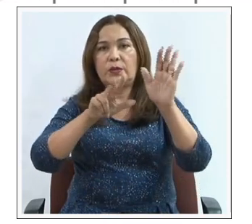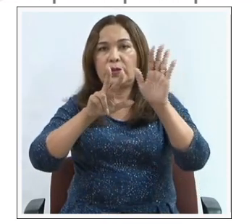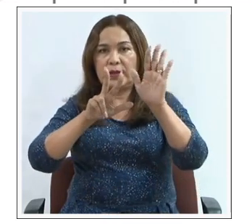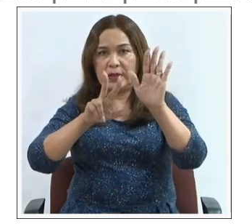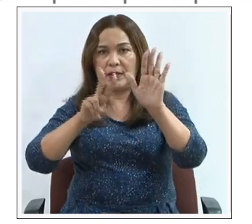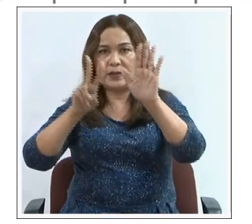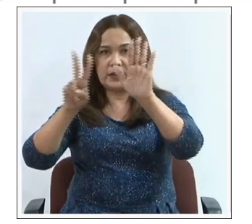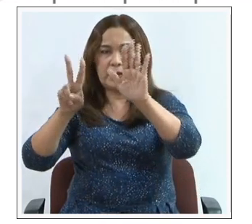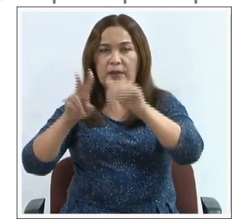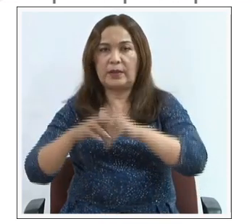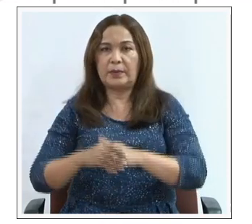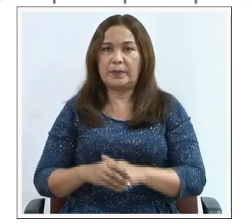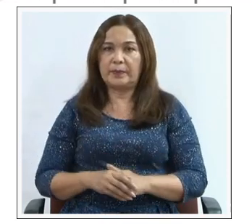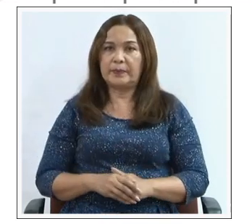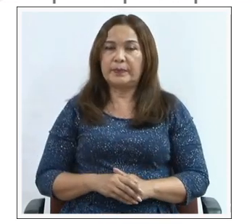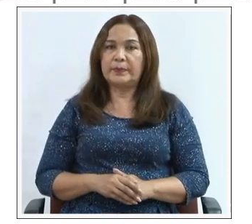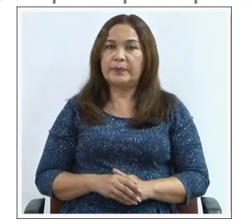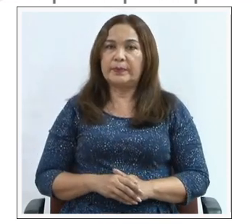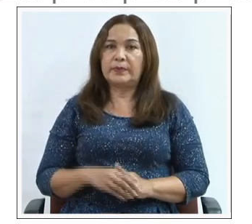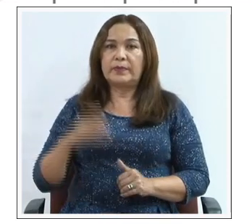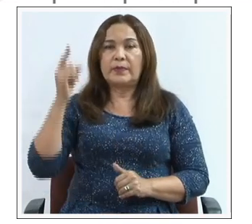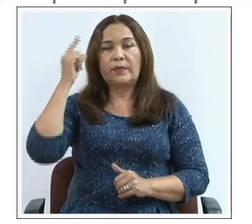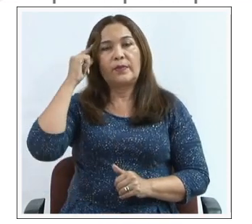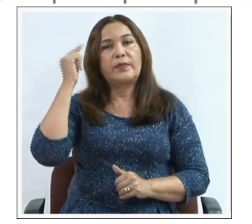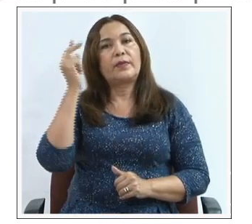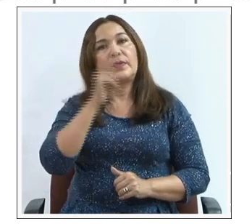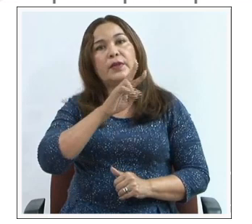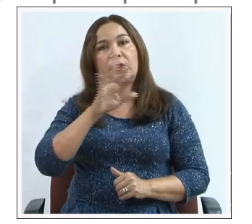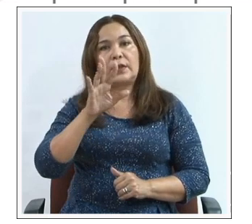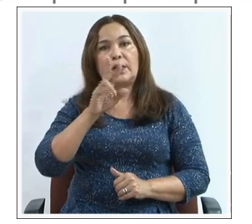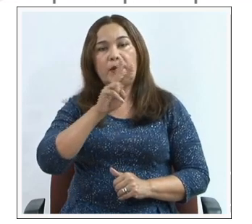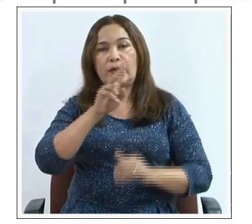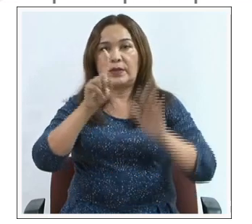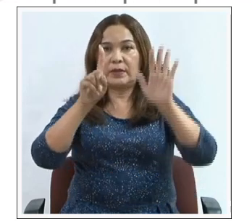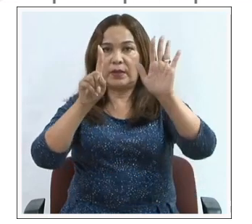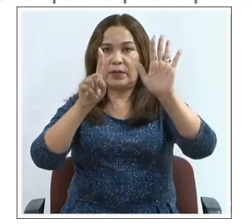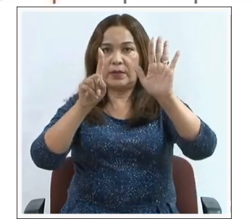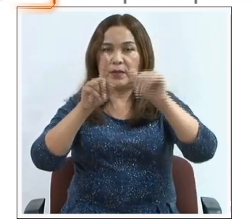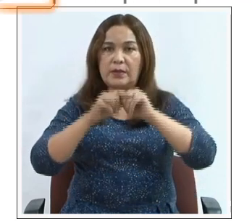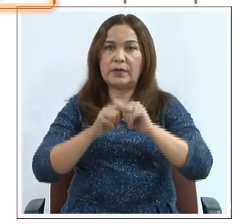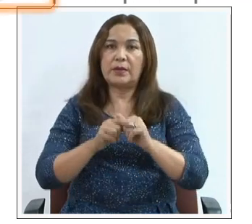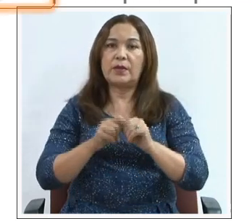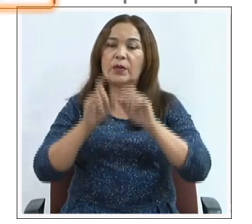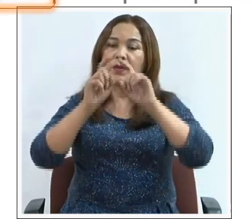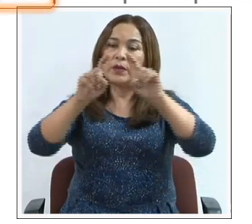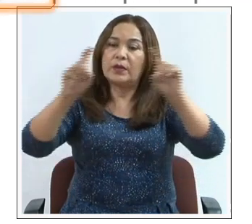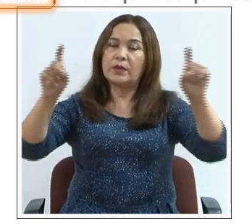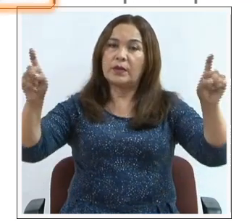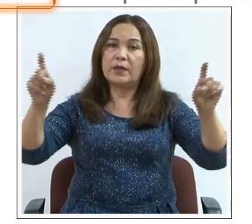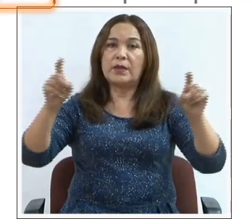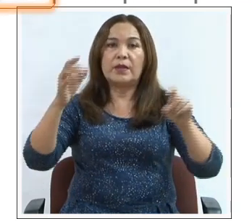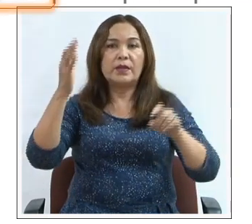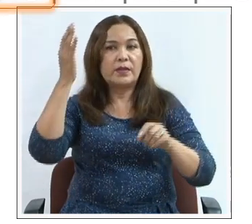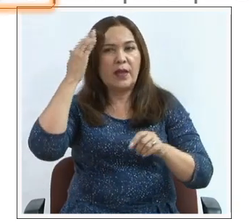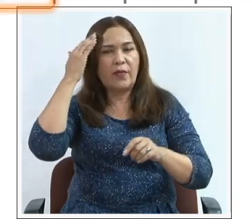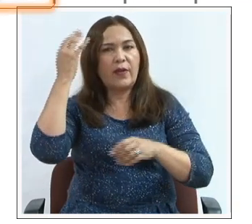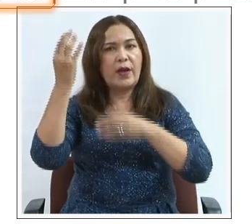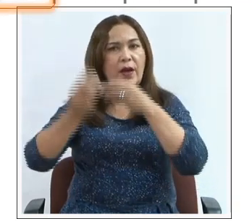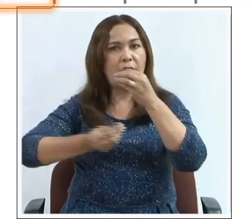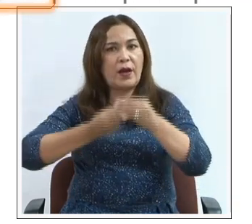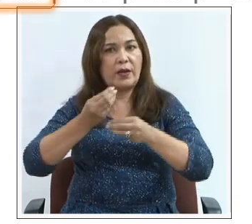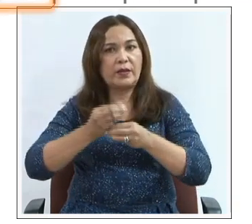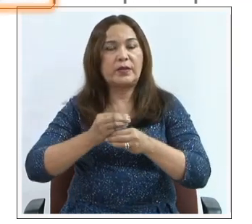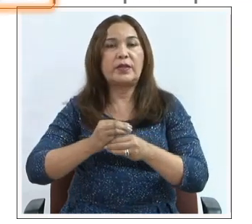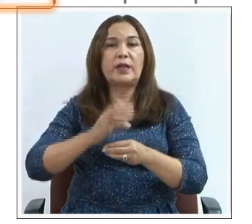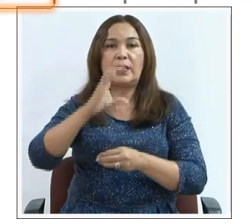1877 día 25 y 26 socialización del saber y el hacer de